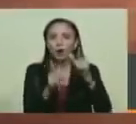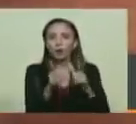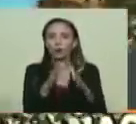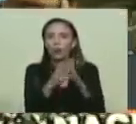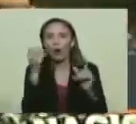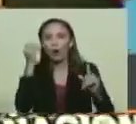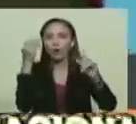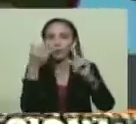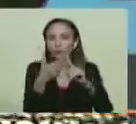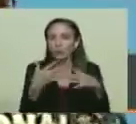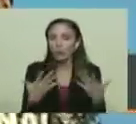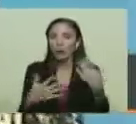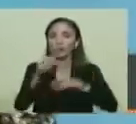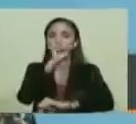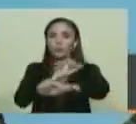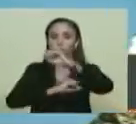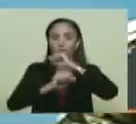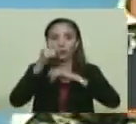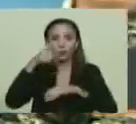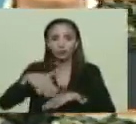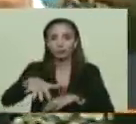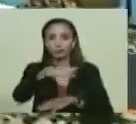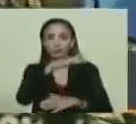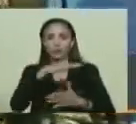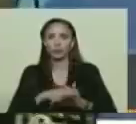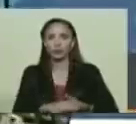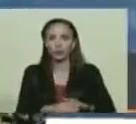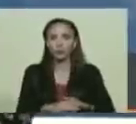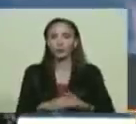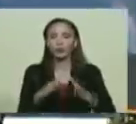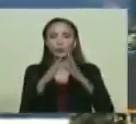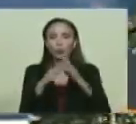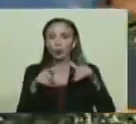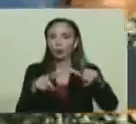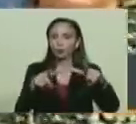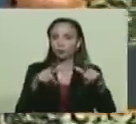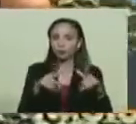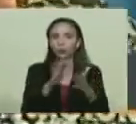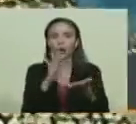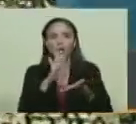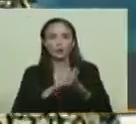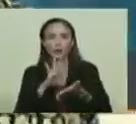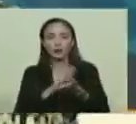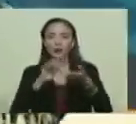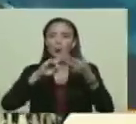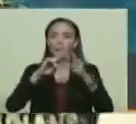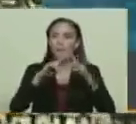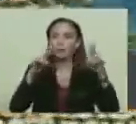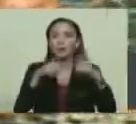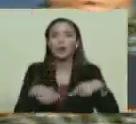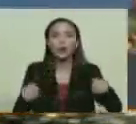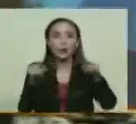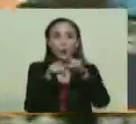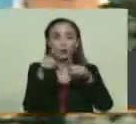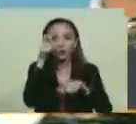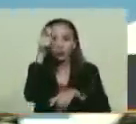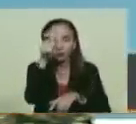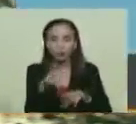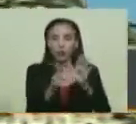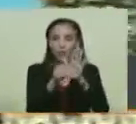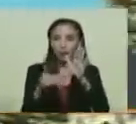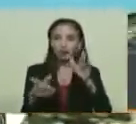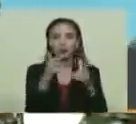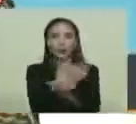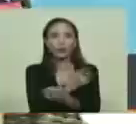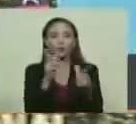objeto o por resultado anular o menoscabar el reconocimiento, el goce o ejercicio en condiciones de igualdad de los derechos y